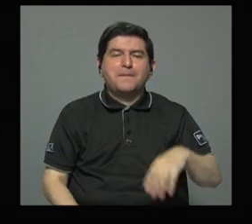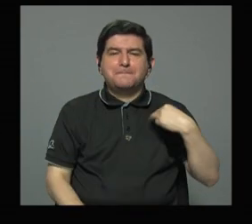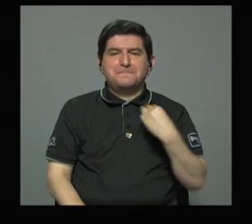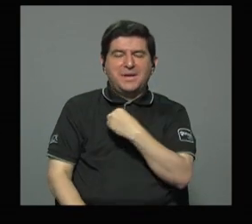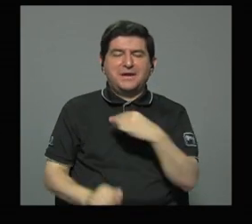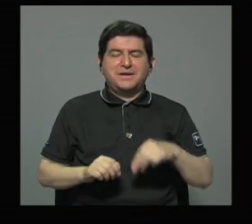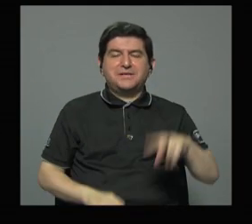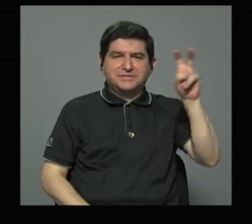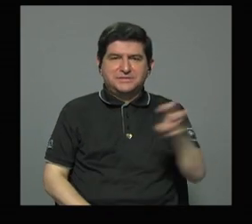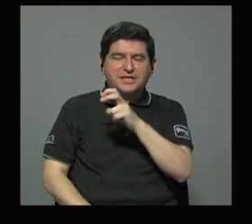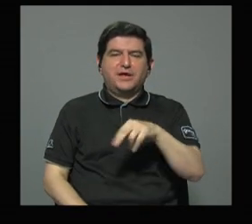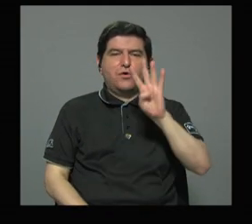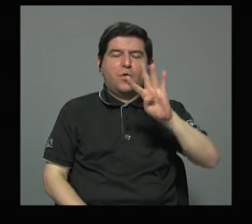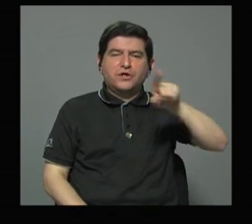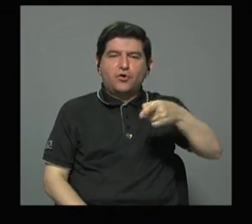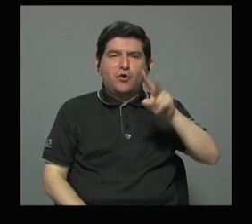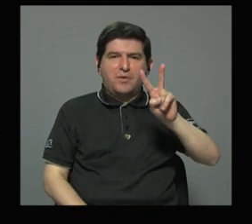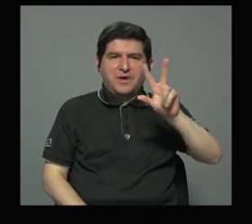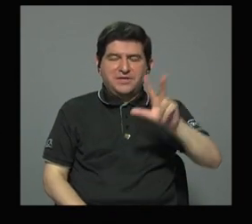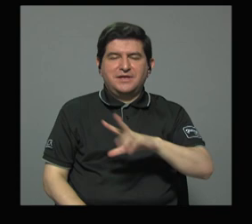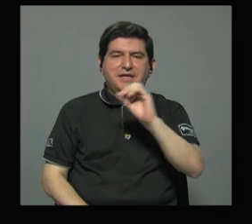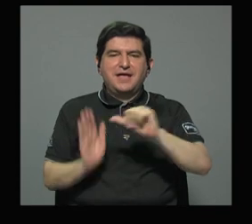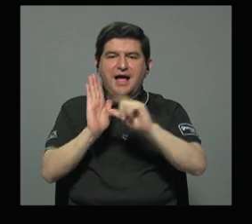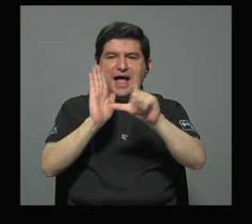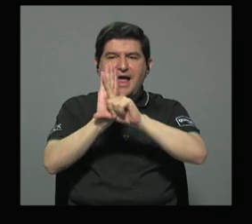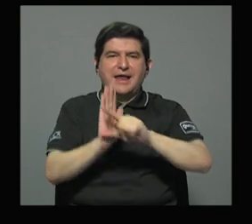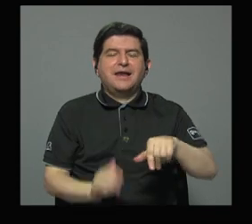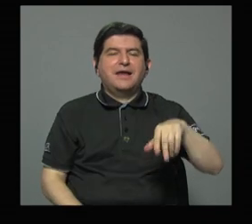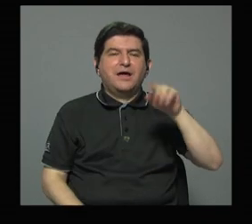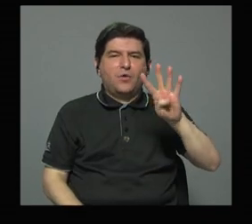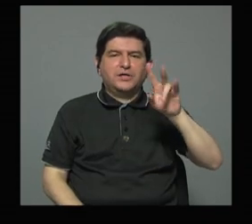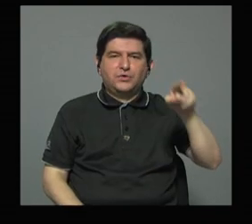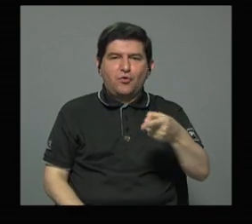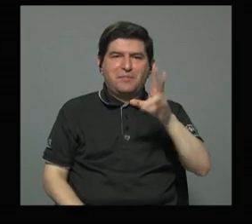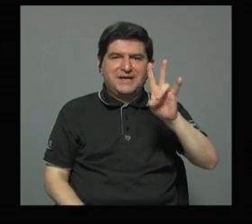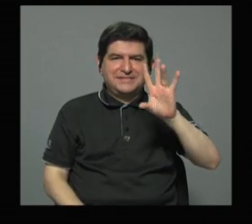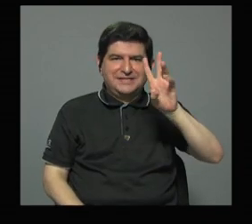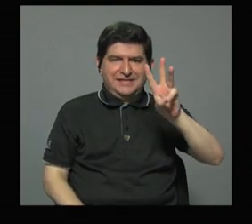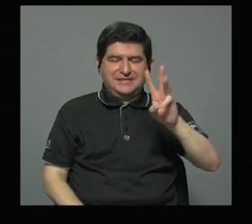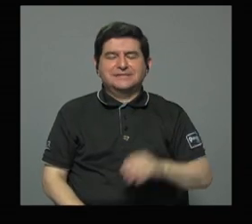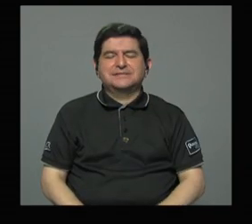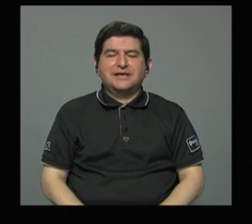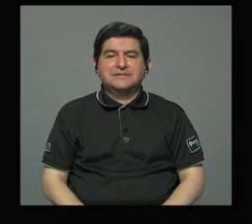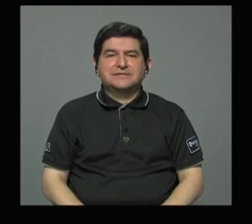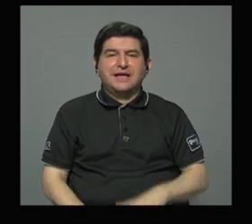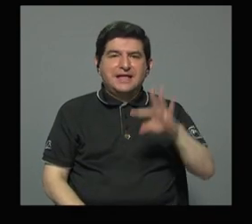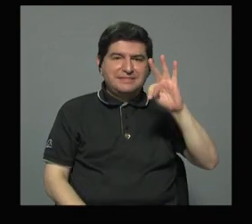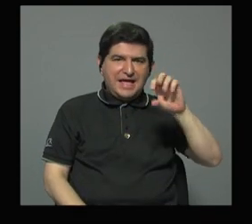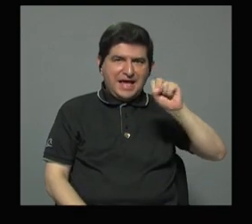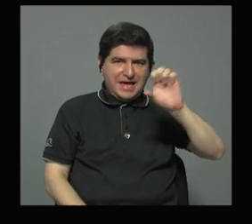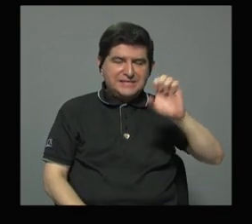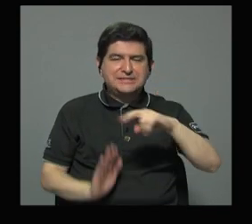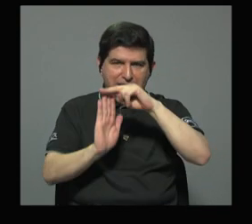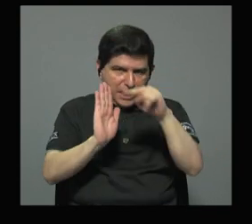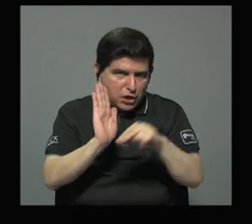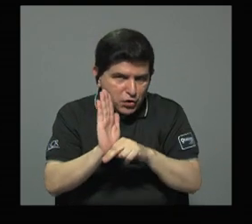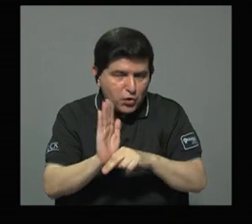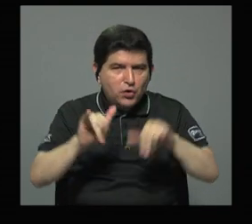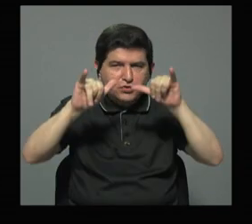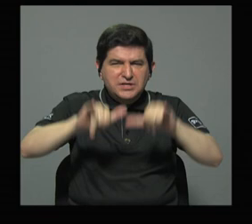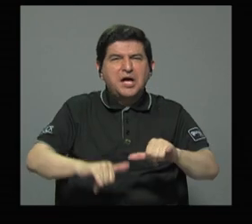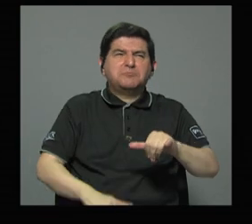con 4,23 y la Asamblea con 4,76. La nota obtenida por el Tribunal Supremo de Elecciones se